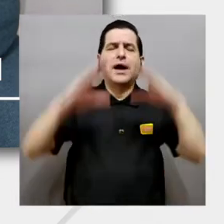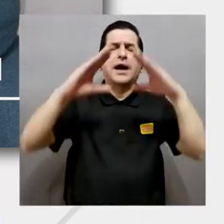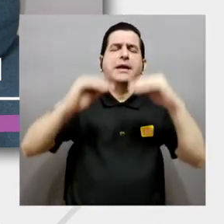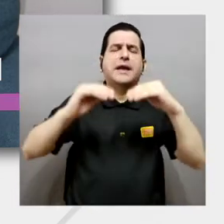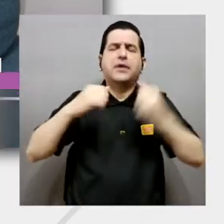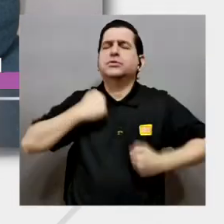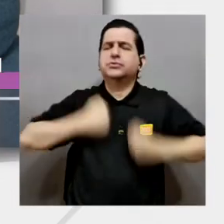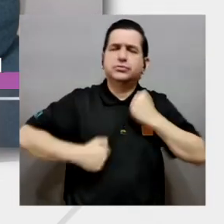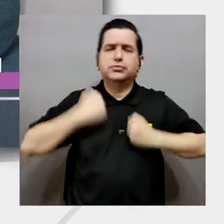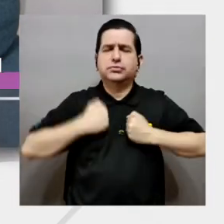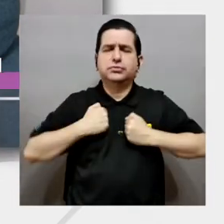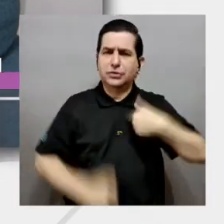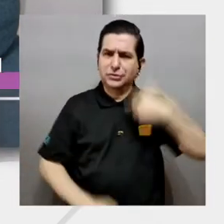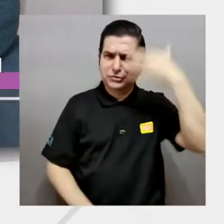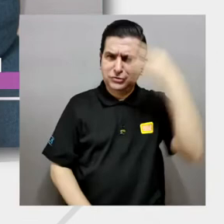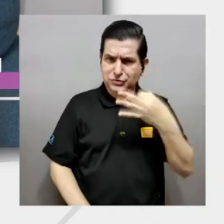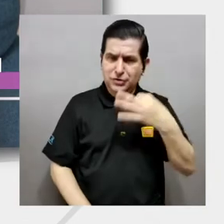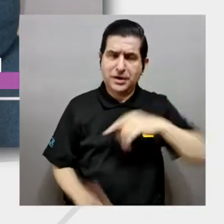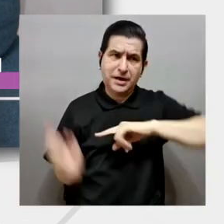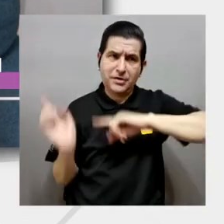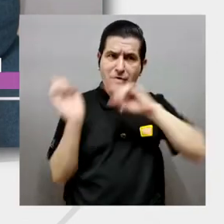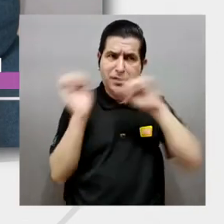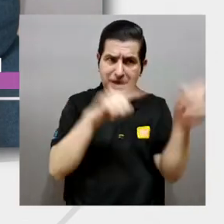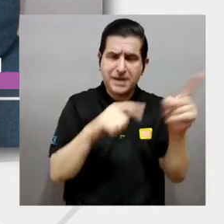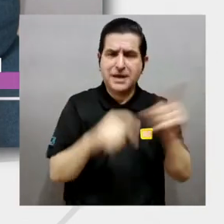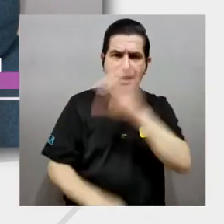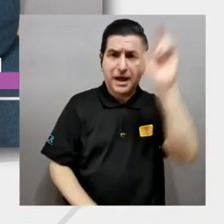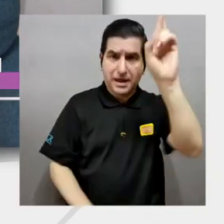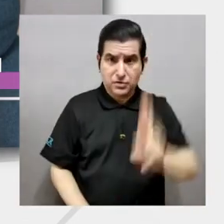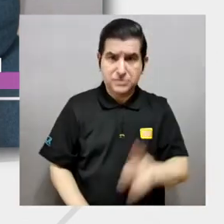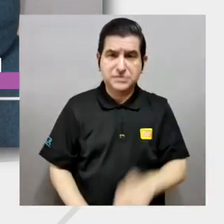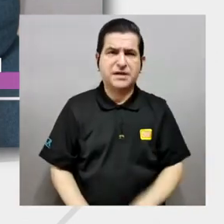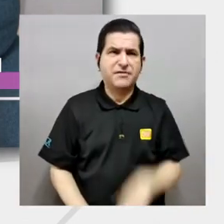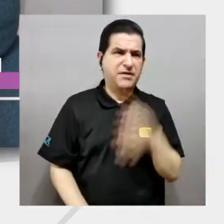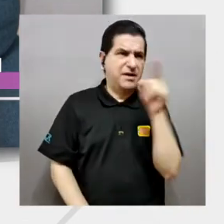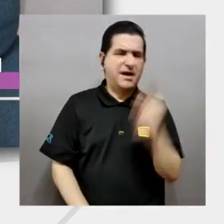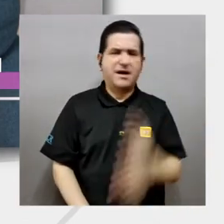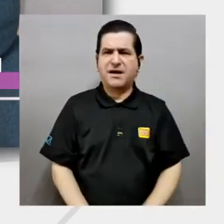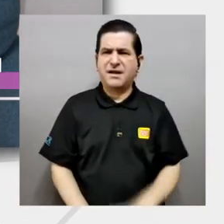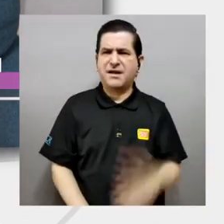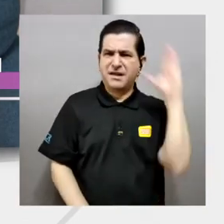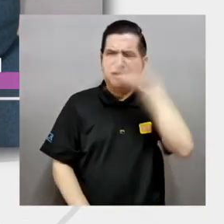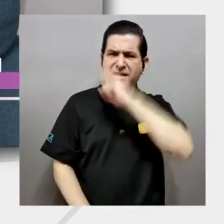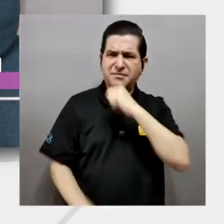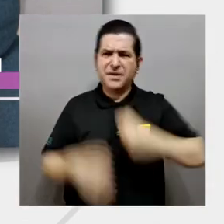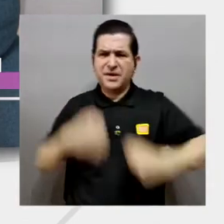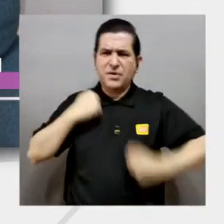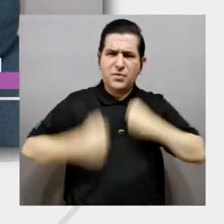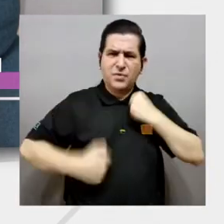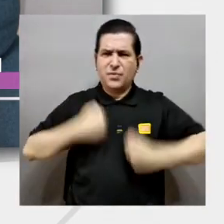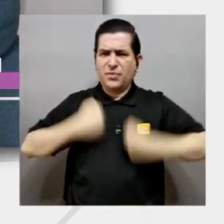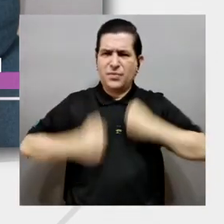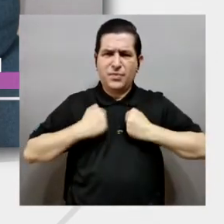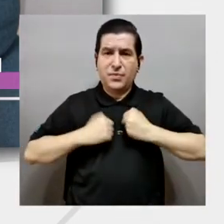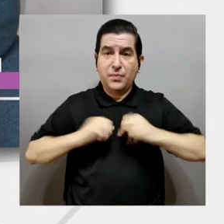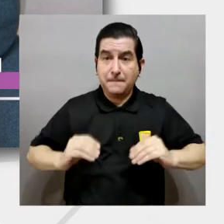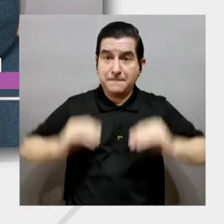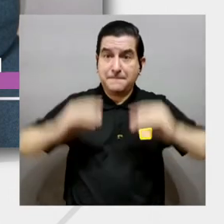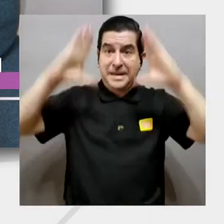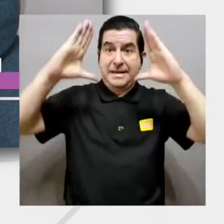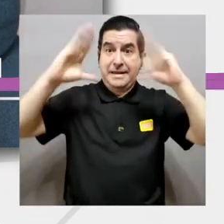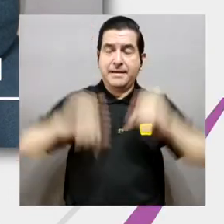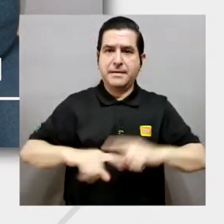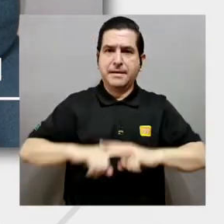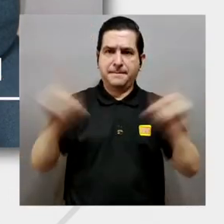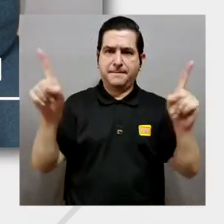yo personalmente me baño en la noche. Y yo creo que, bueno, cuando yo estaba en Costa Rica, se